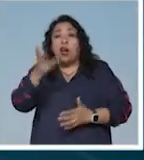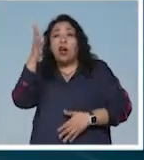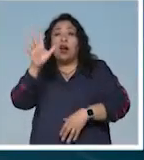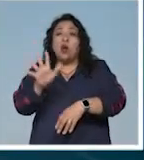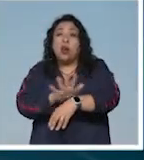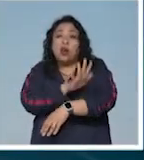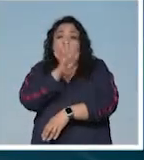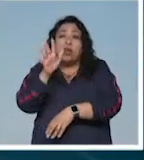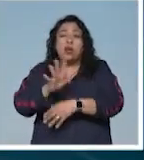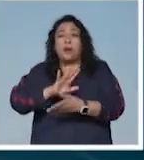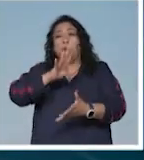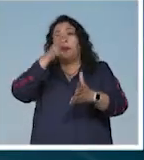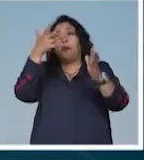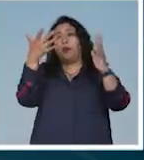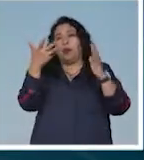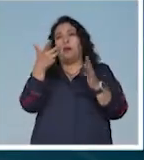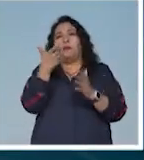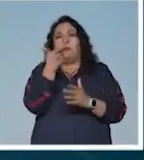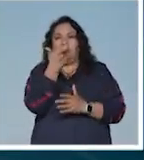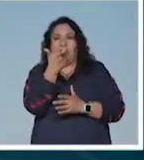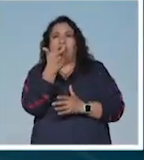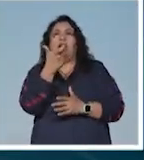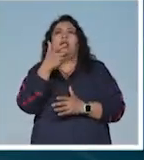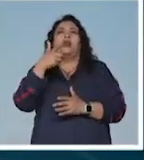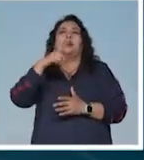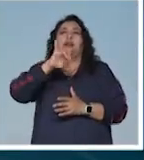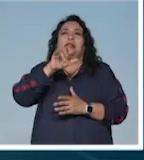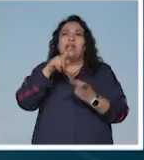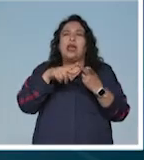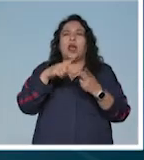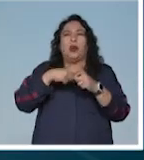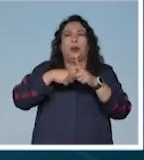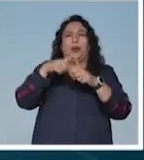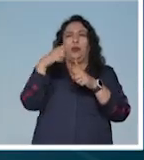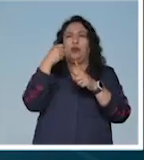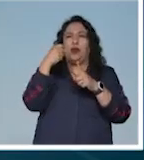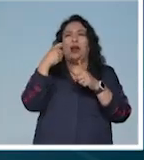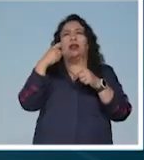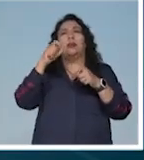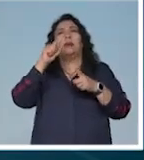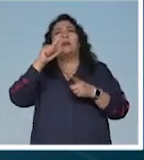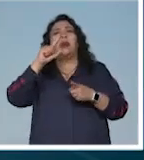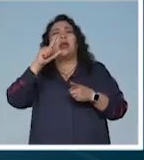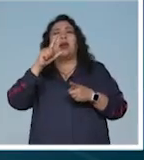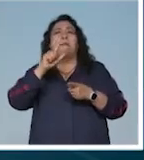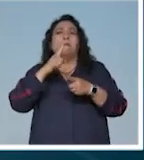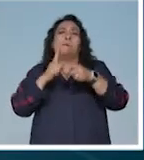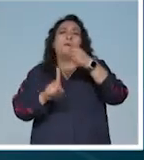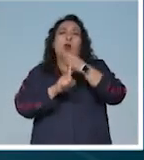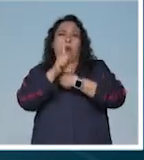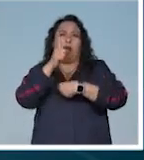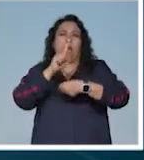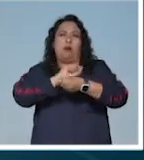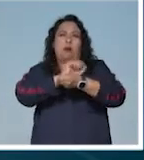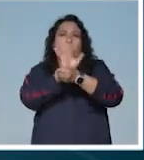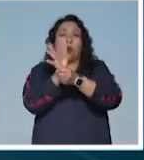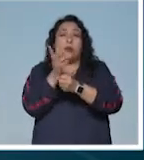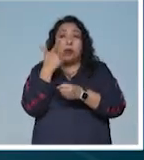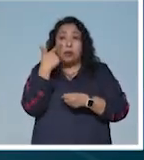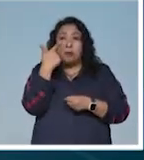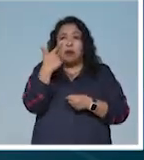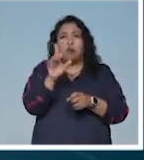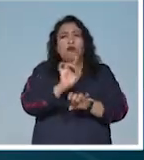el colapso sostenido del yen, junto al clima extremo, el cambio climático y los efectos del COVID, han dejado al descubierto